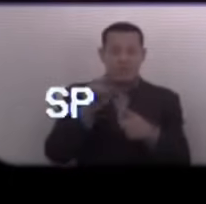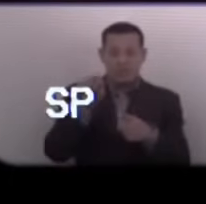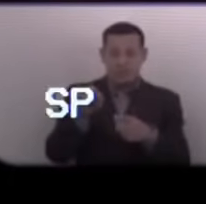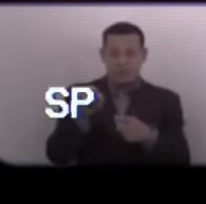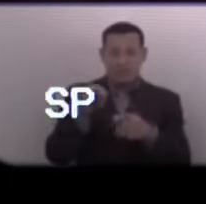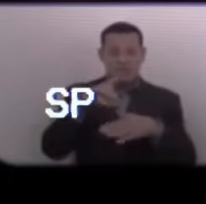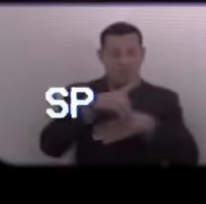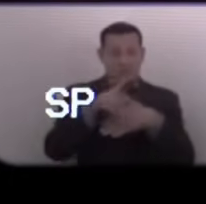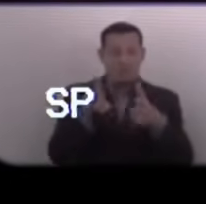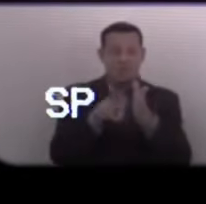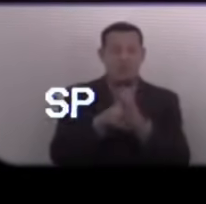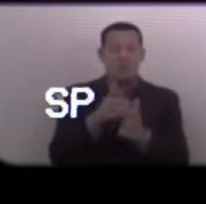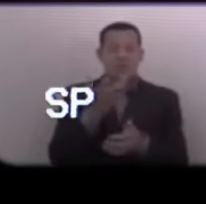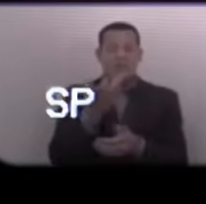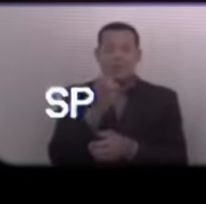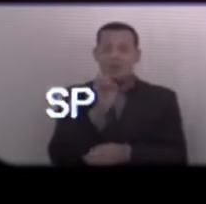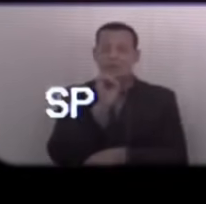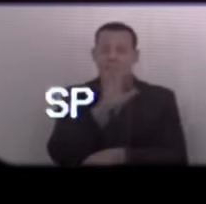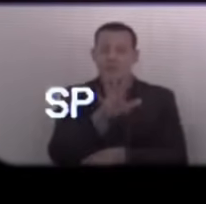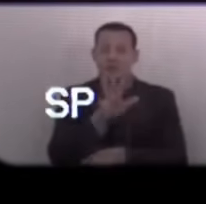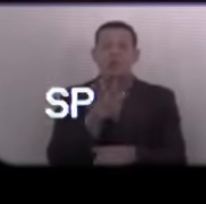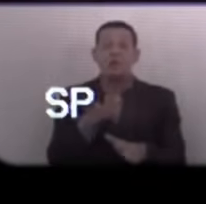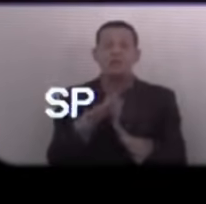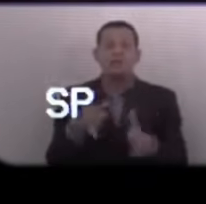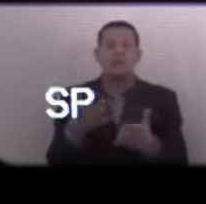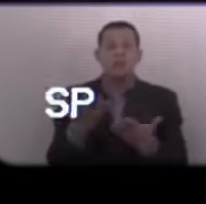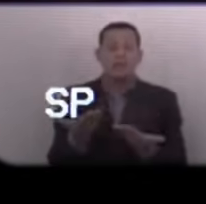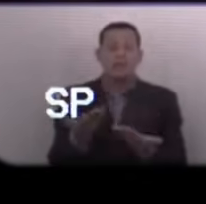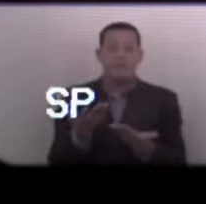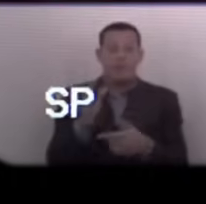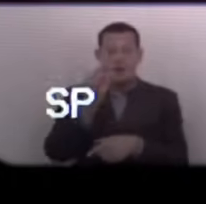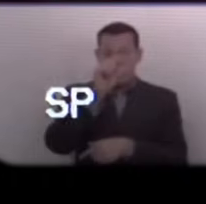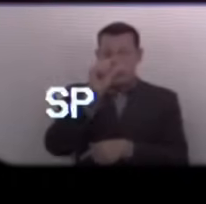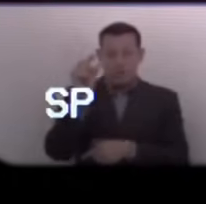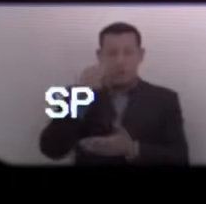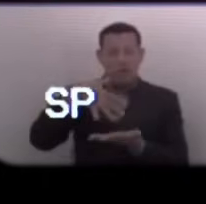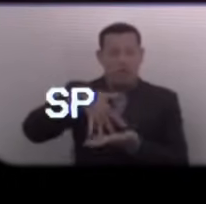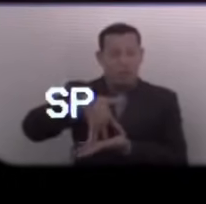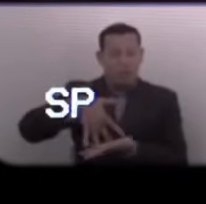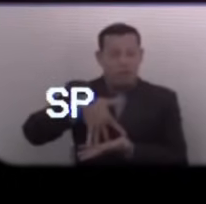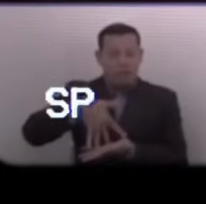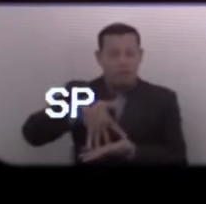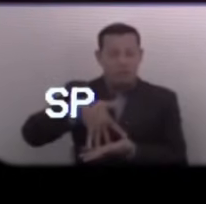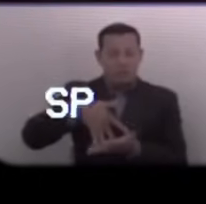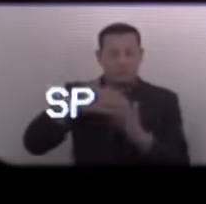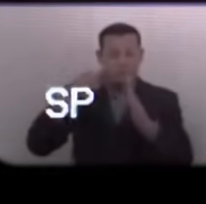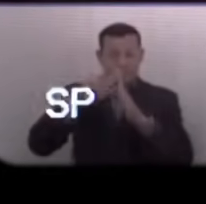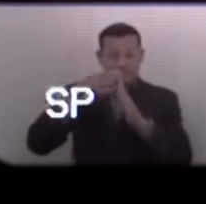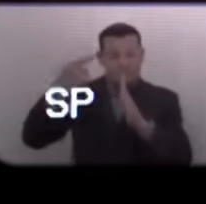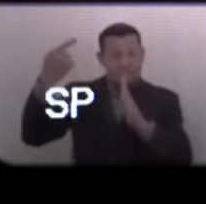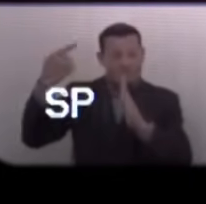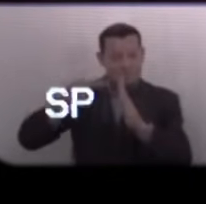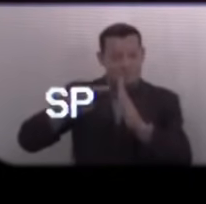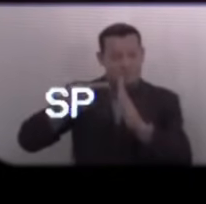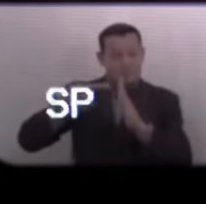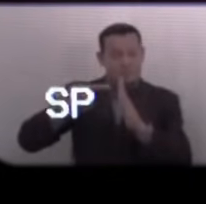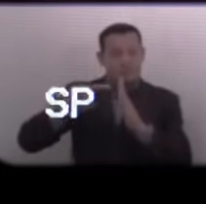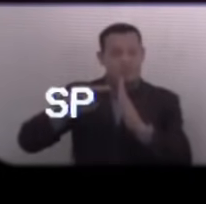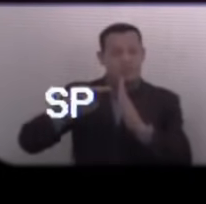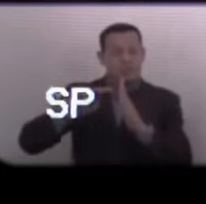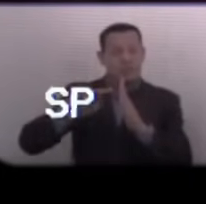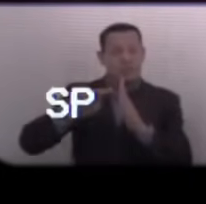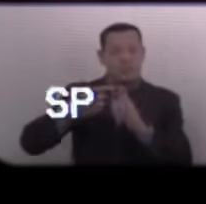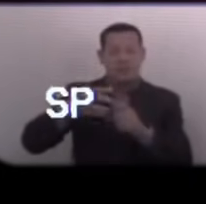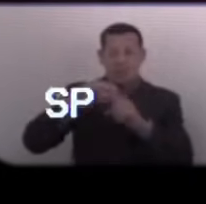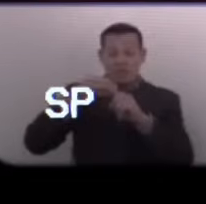colegas, quiero hablar sobre todo en nombre de las víctimas de este régimen de excepción y